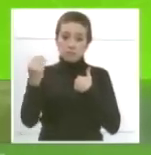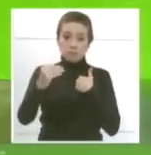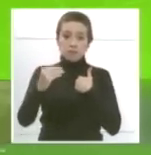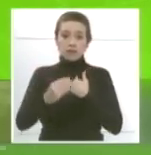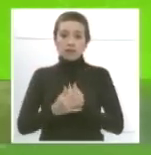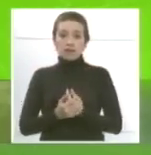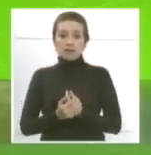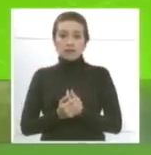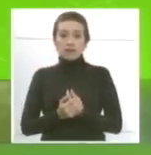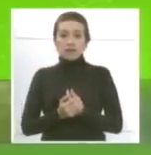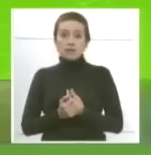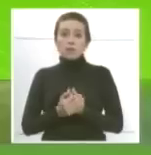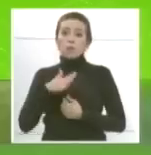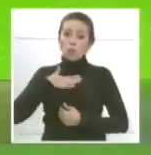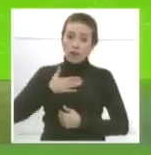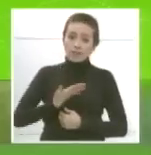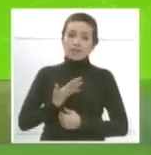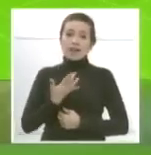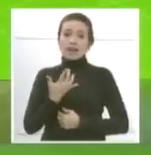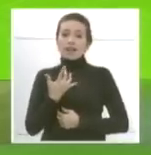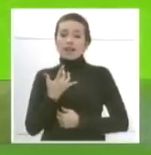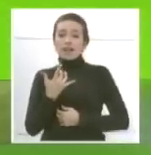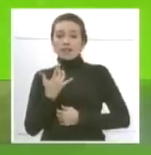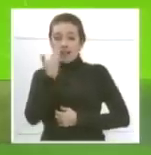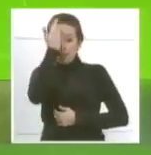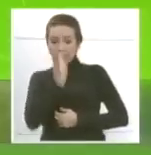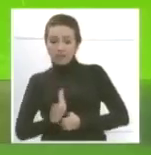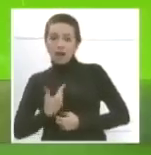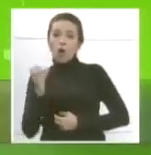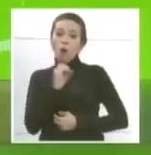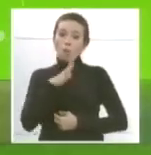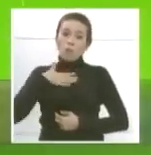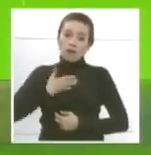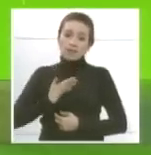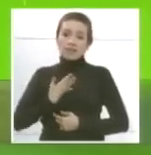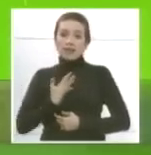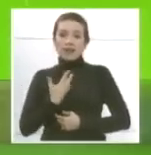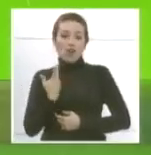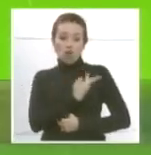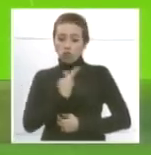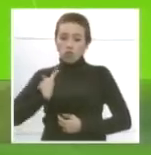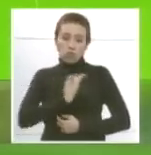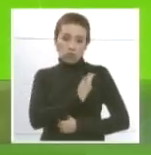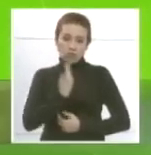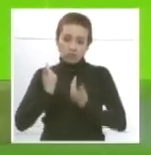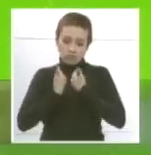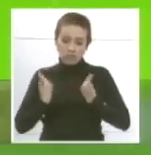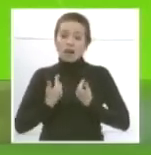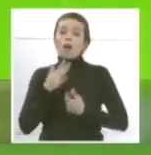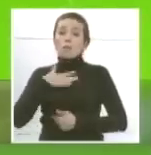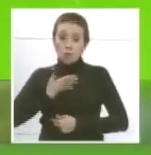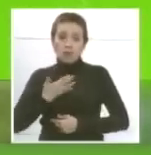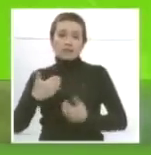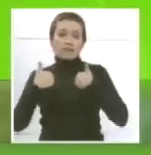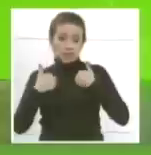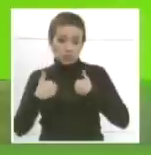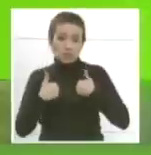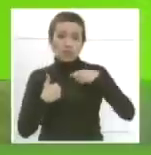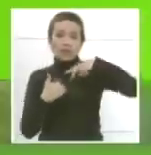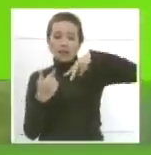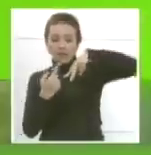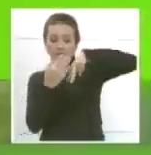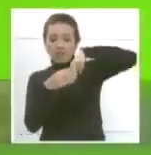la acetalgia puede ser unilateral o bilateral dependiendo de la etapa del proceso. Pueden presentarse en las dos piernas en al mismo piernas. Tiempo. Sí, sí,